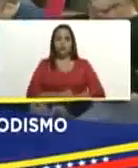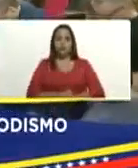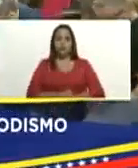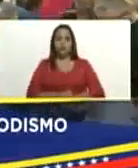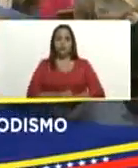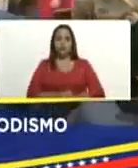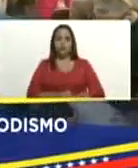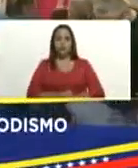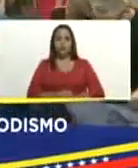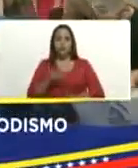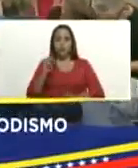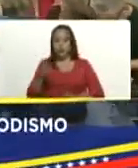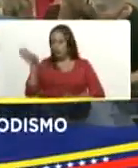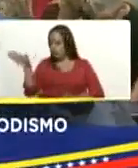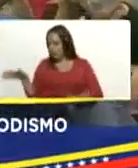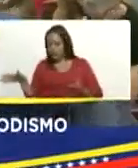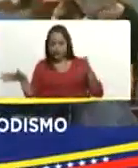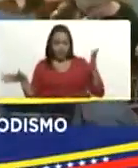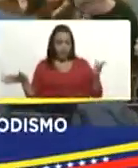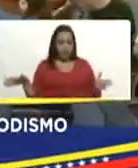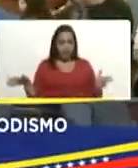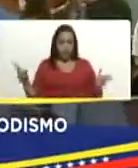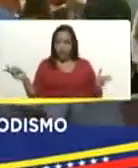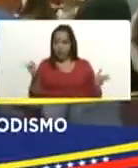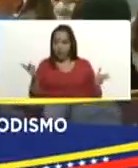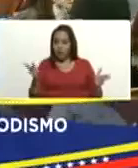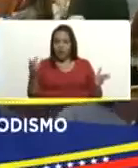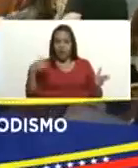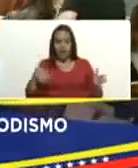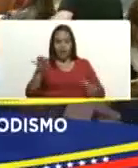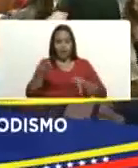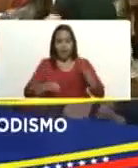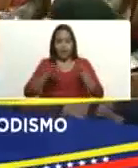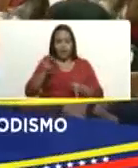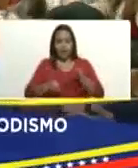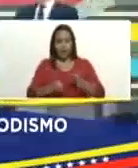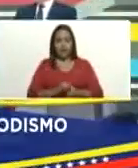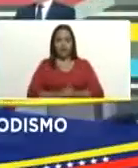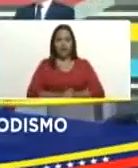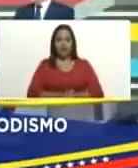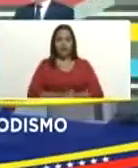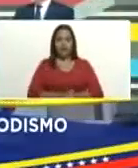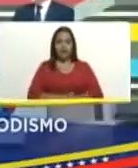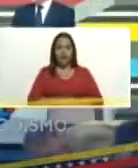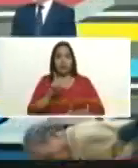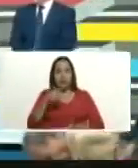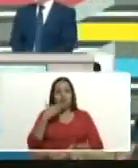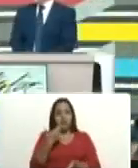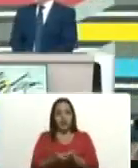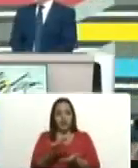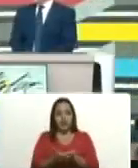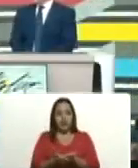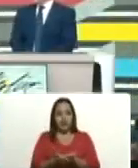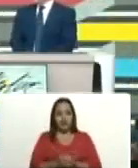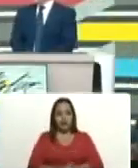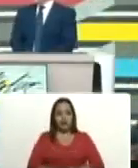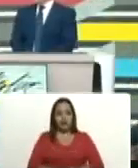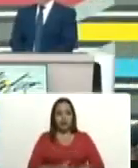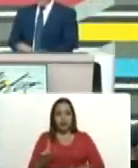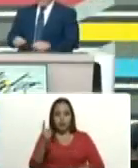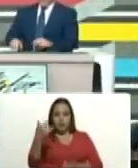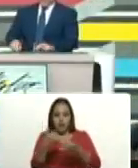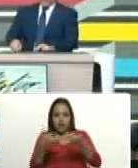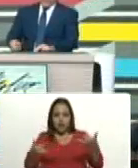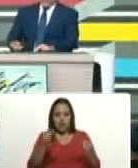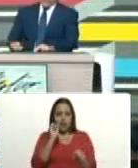Alfred Nazaré. Son ustedes mis jurados y mis testigos. Una primera línea de